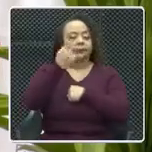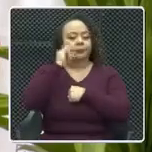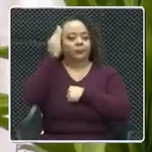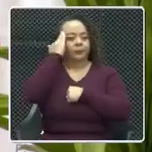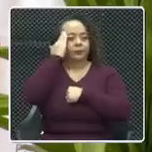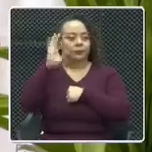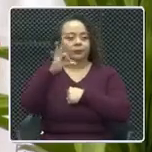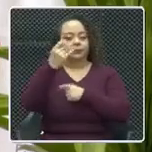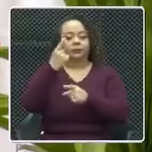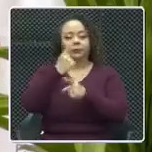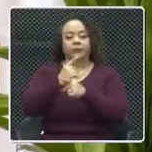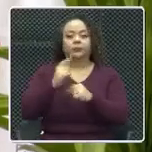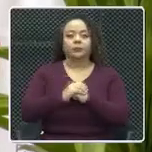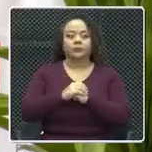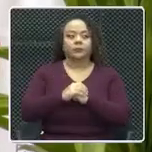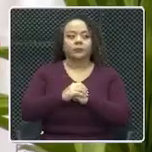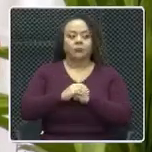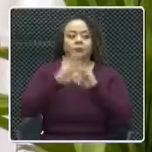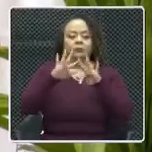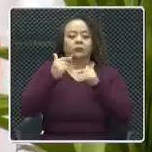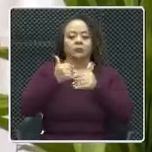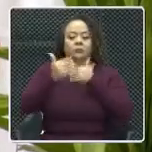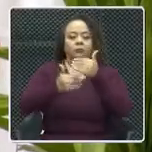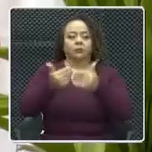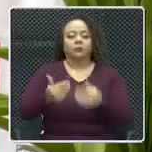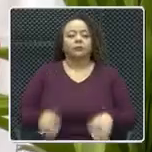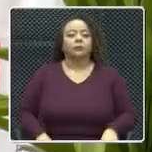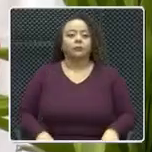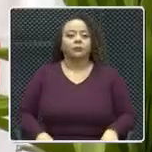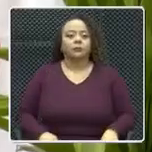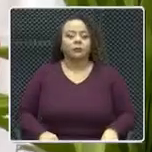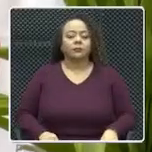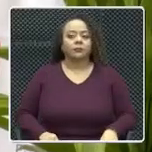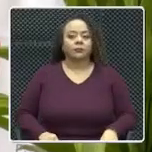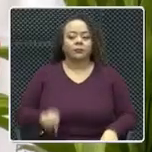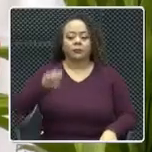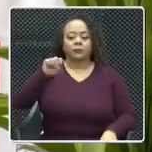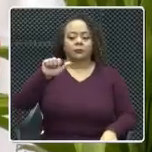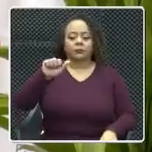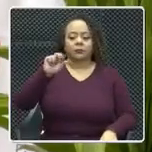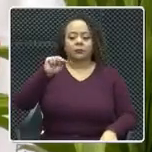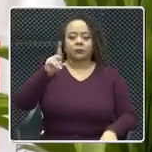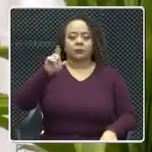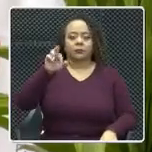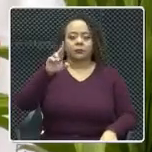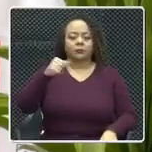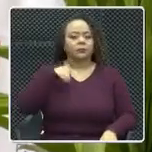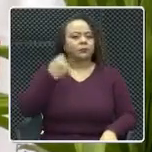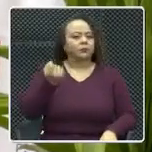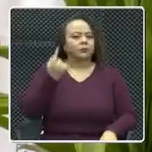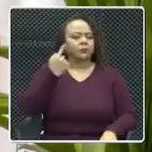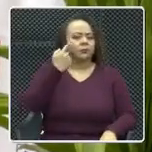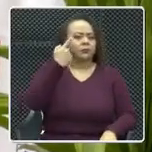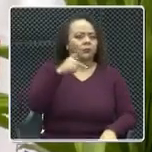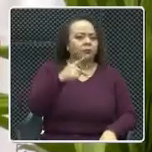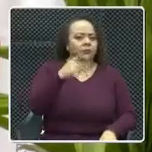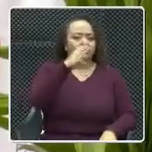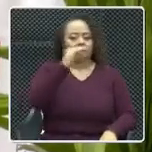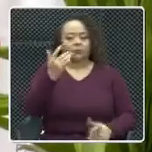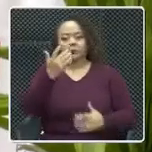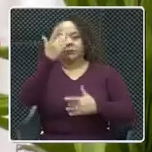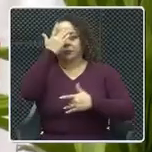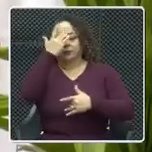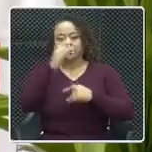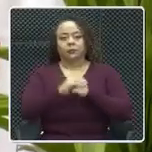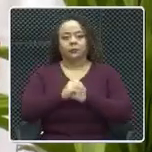la forma correcta de cómo llevar el proceso. Nos dice Sandra, no entendí lo del riesgo y lo de la